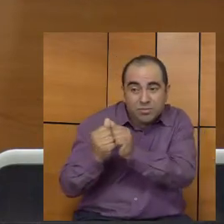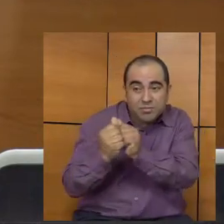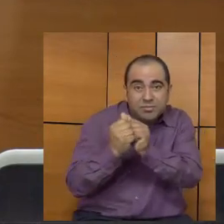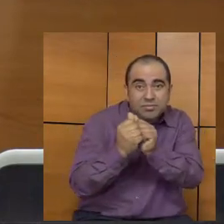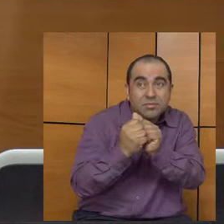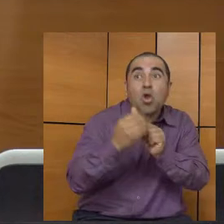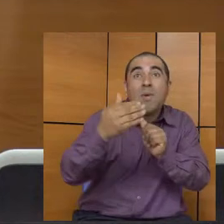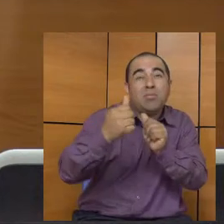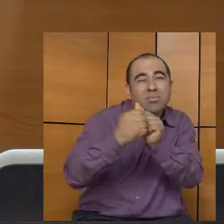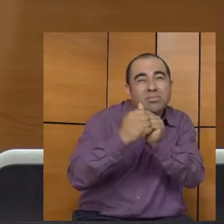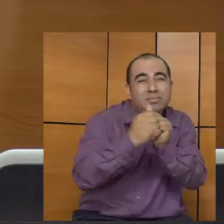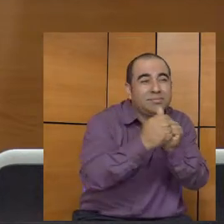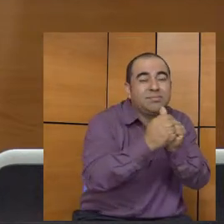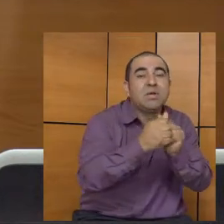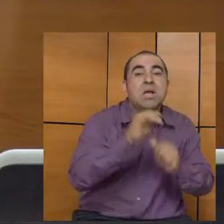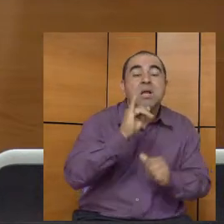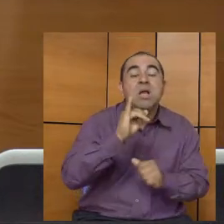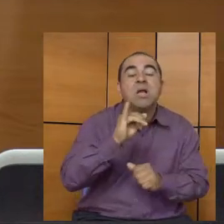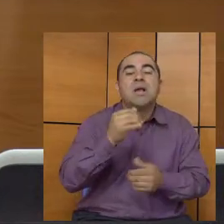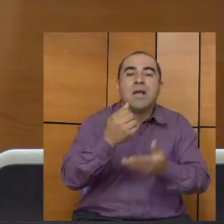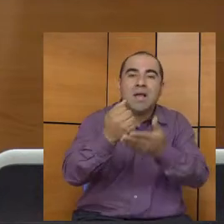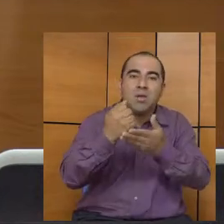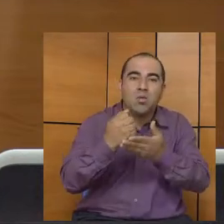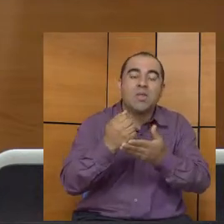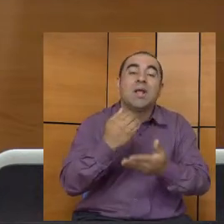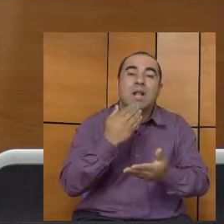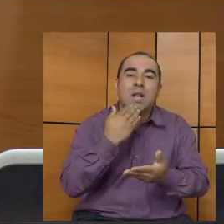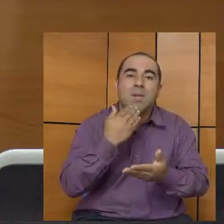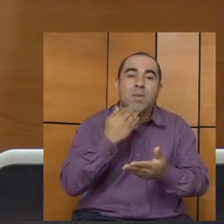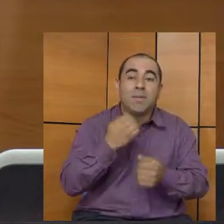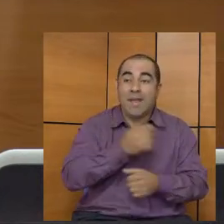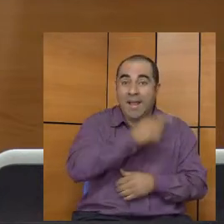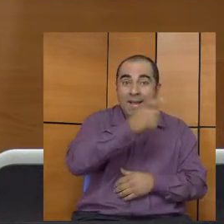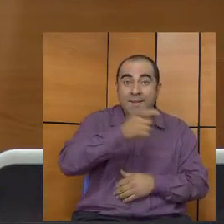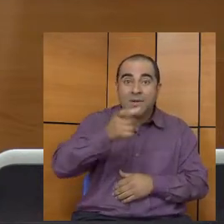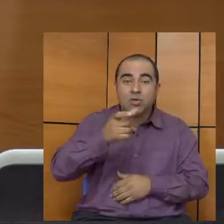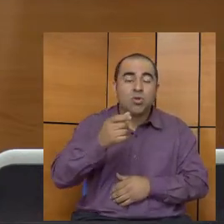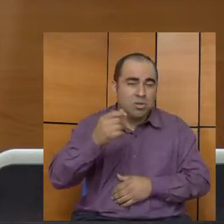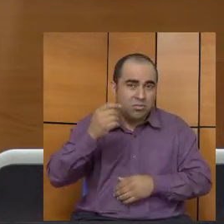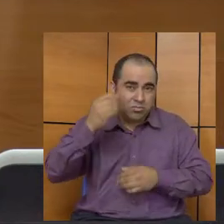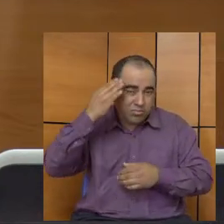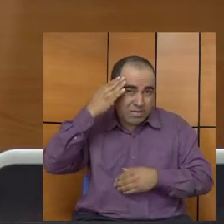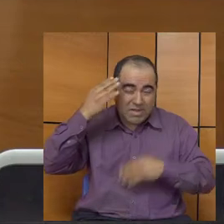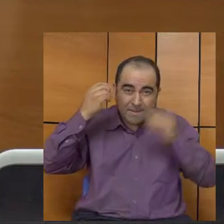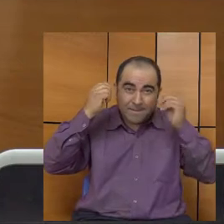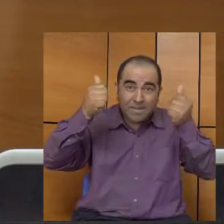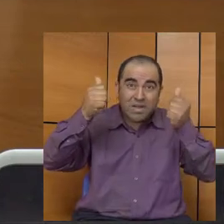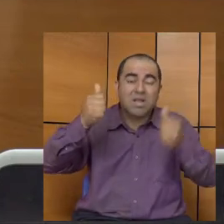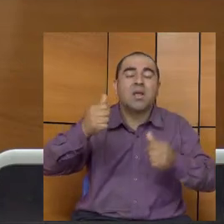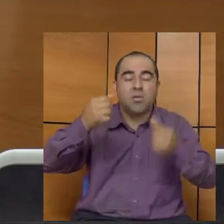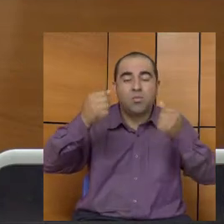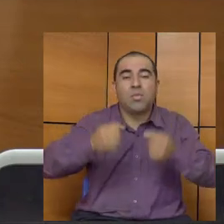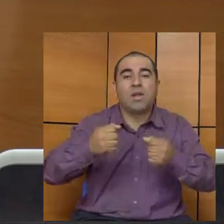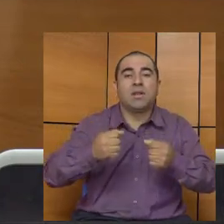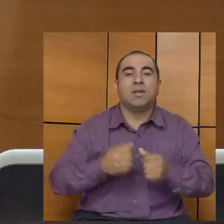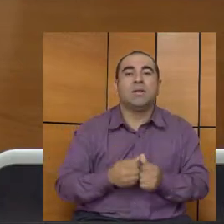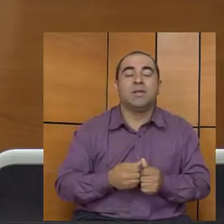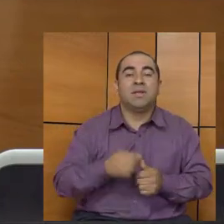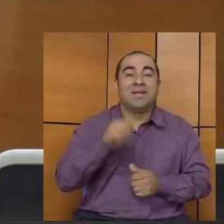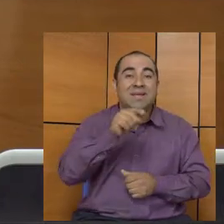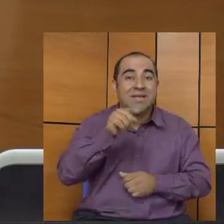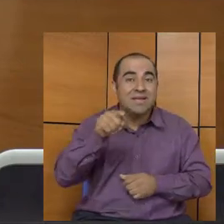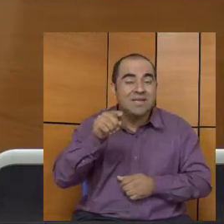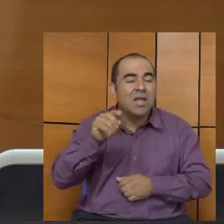la tecnología, pues también son personas capaces de desarrollar estos servicios electrónicos, ¿no? Esto es lo que